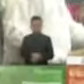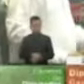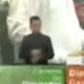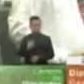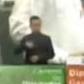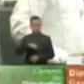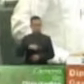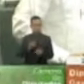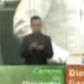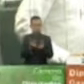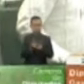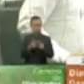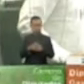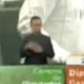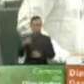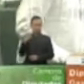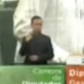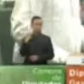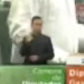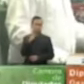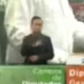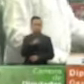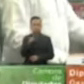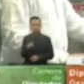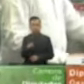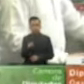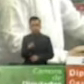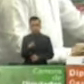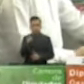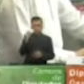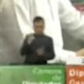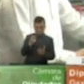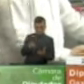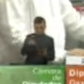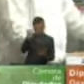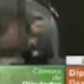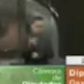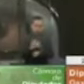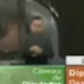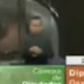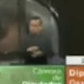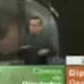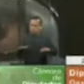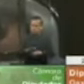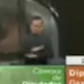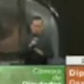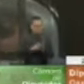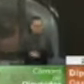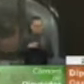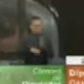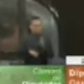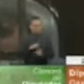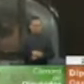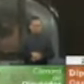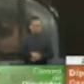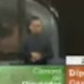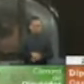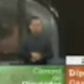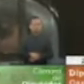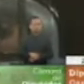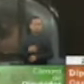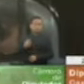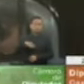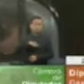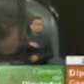pasó, Cevito? Querían que en Fast Track anoche se discutiera de una vez, sin pasar por comisiones, la extensión